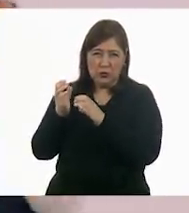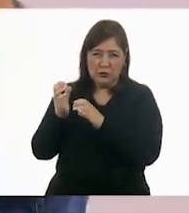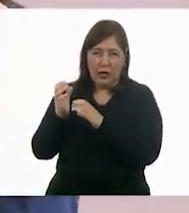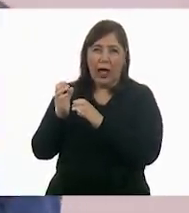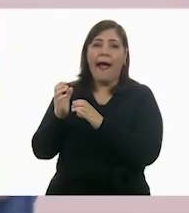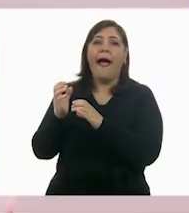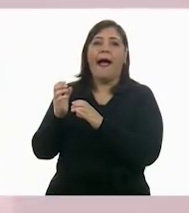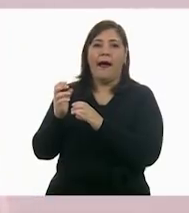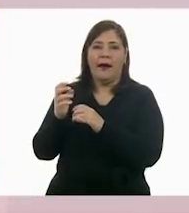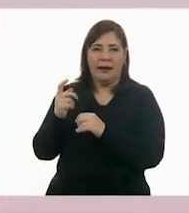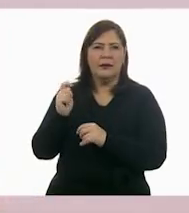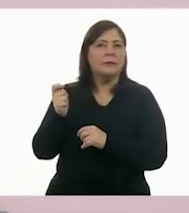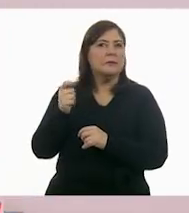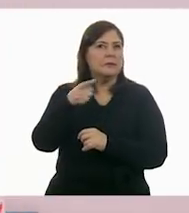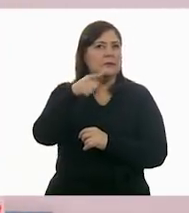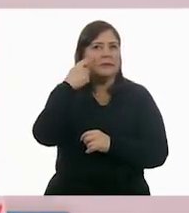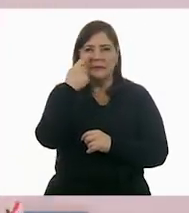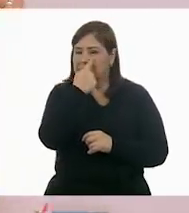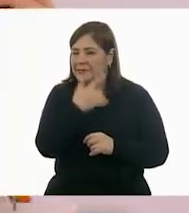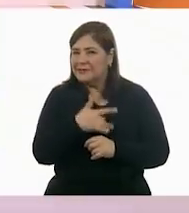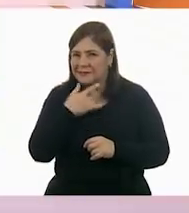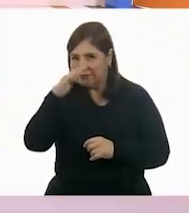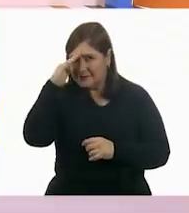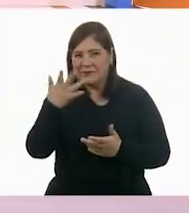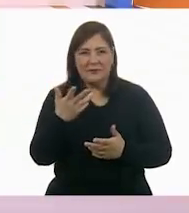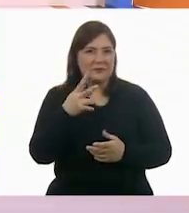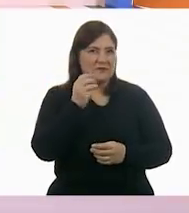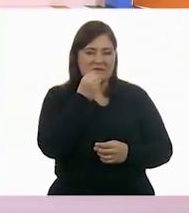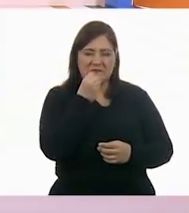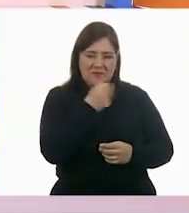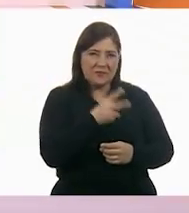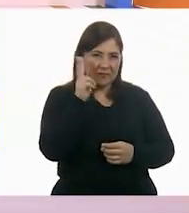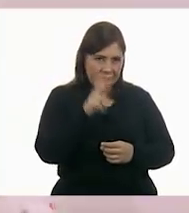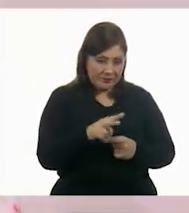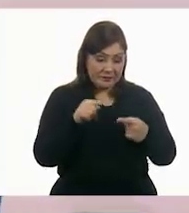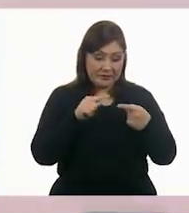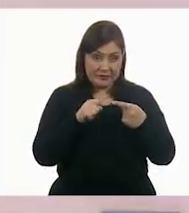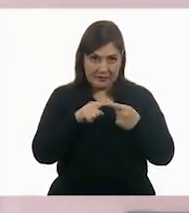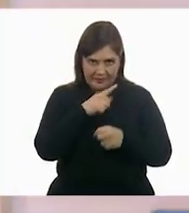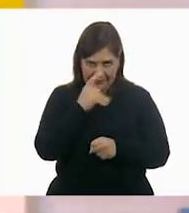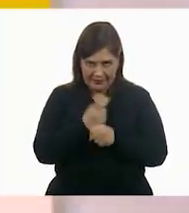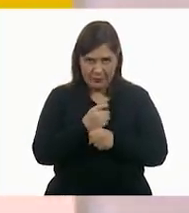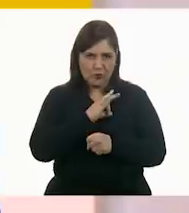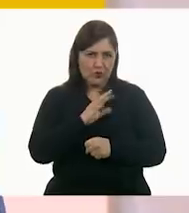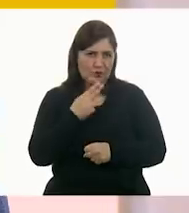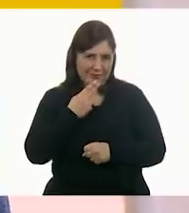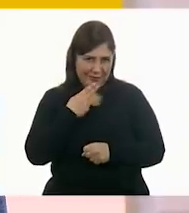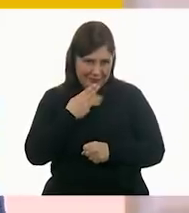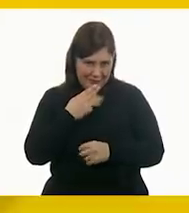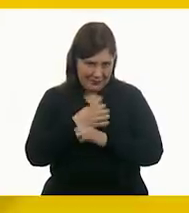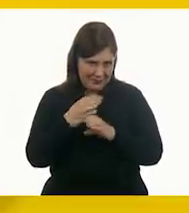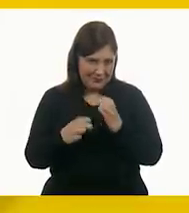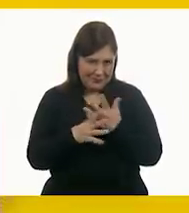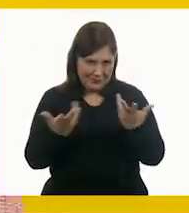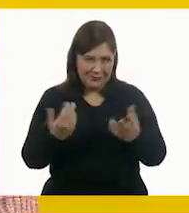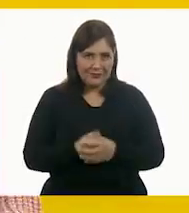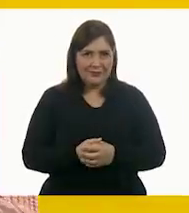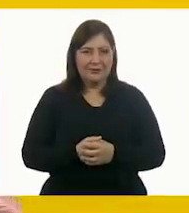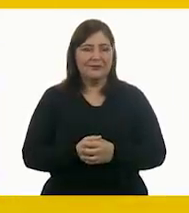Ahí está. ¿Qué te pareció? ¡Oh, está padrísimo! Primera herramienta. Muy bien. Okay. Pues fíjate